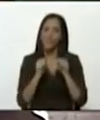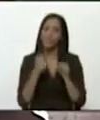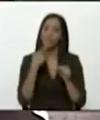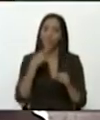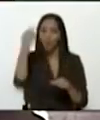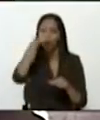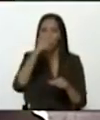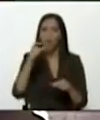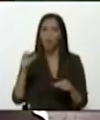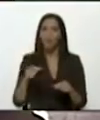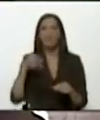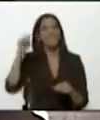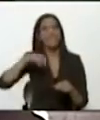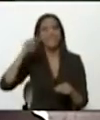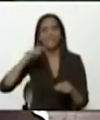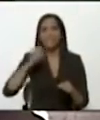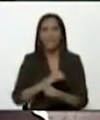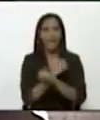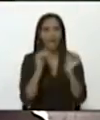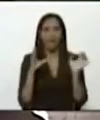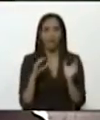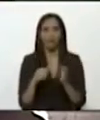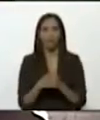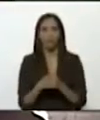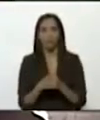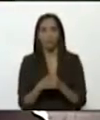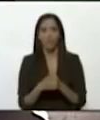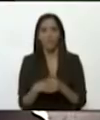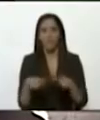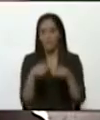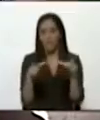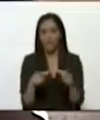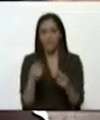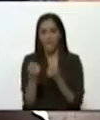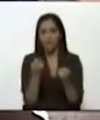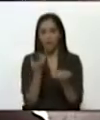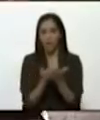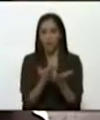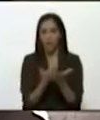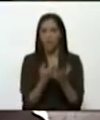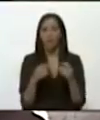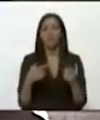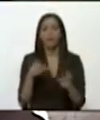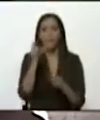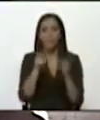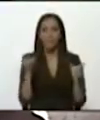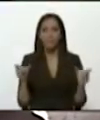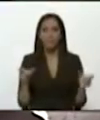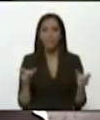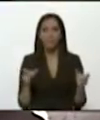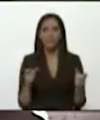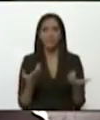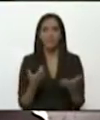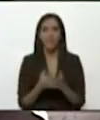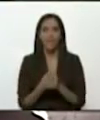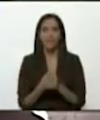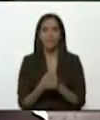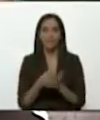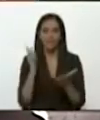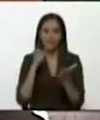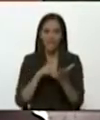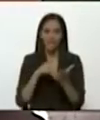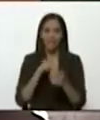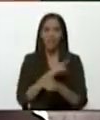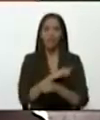diciendo al pueblo que es necesario, obviamente, reivindicarnos en el ámbito económico. Pero que estos personajes que están salivando por llegar al